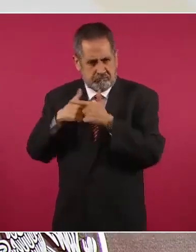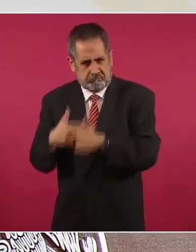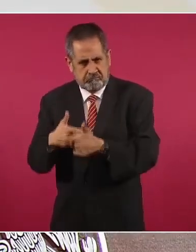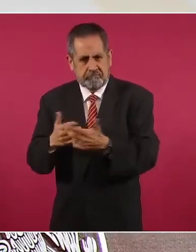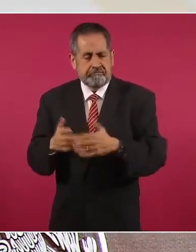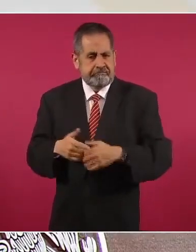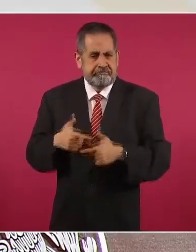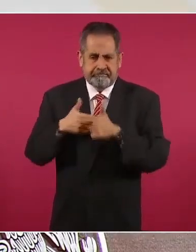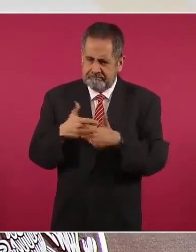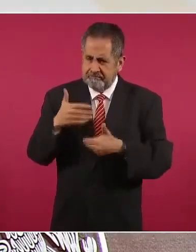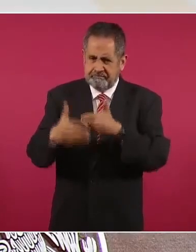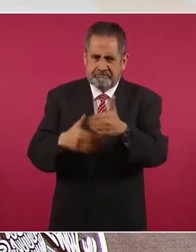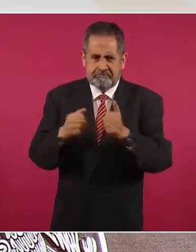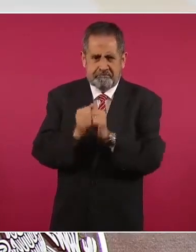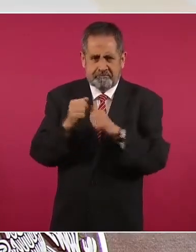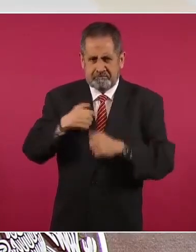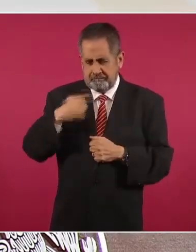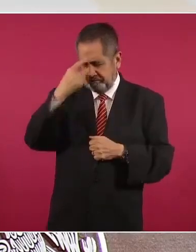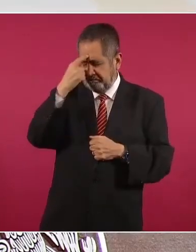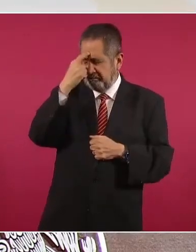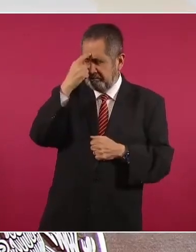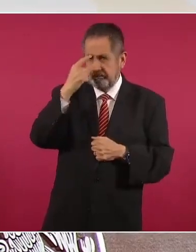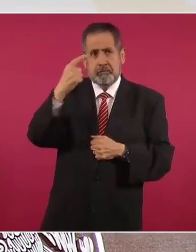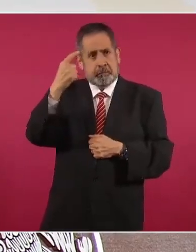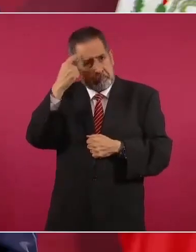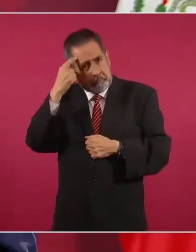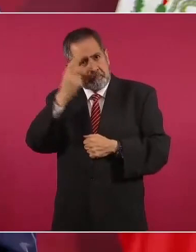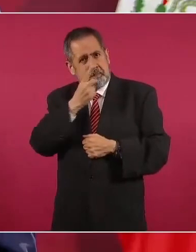seguir actuando de manera consecuente.